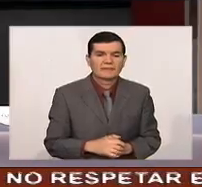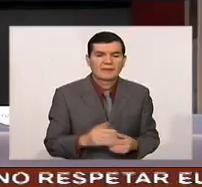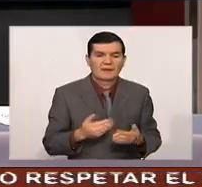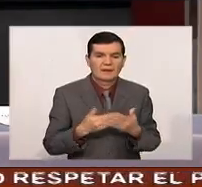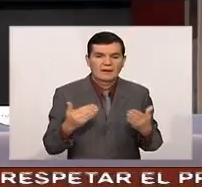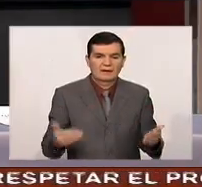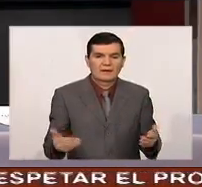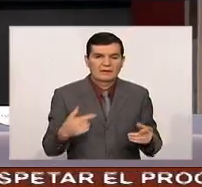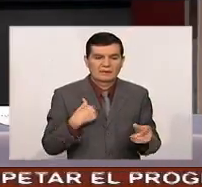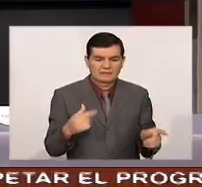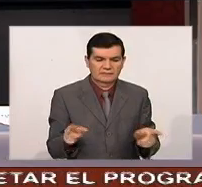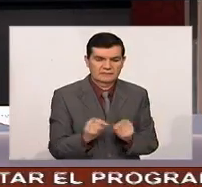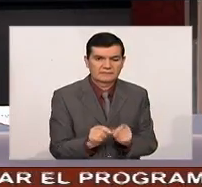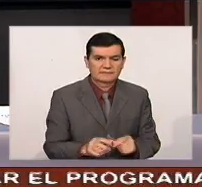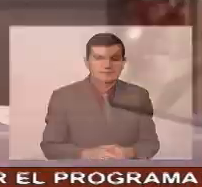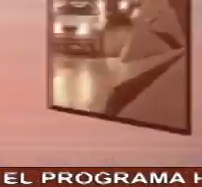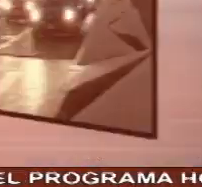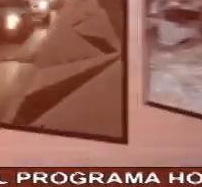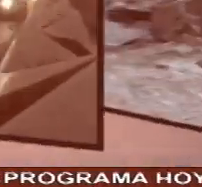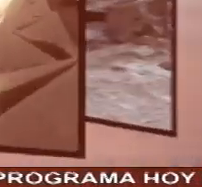Vamos ahora a nuestro resumen.